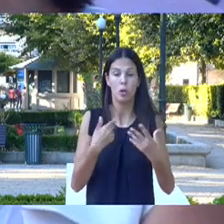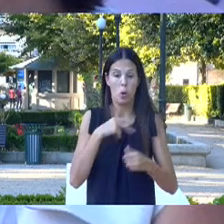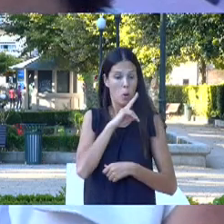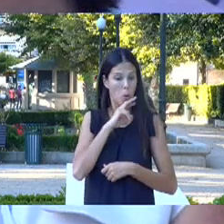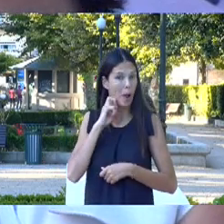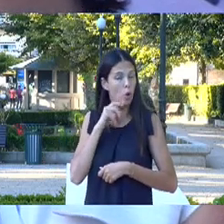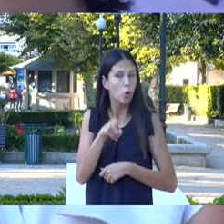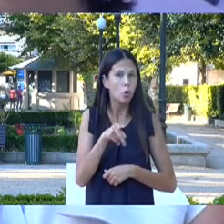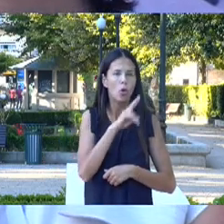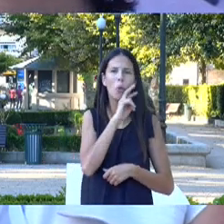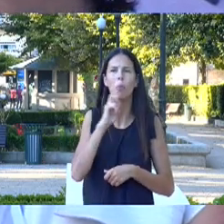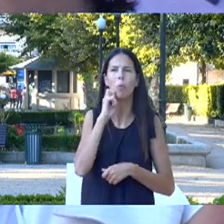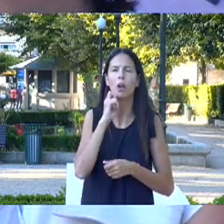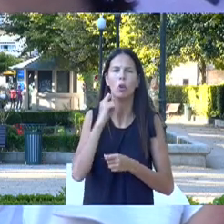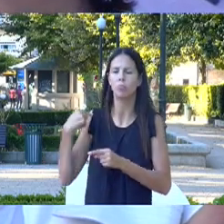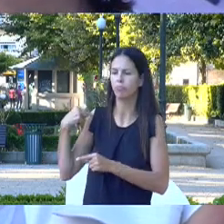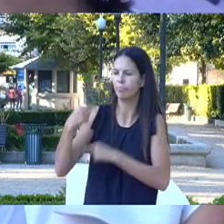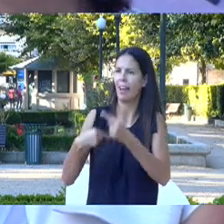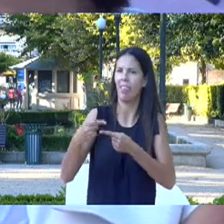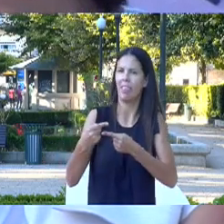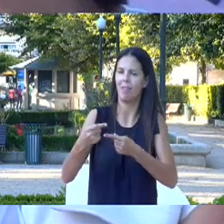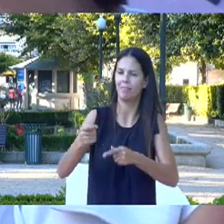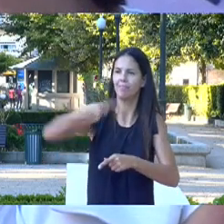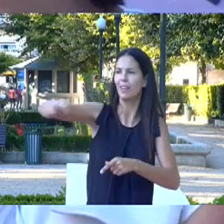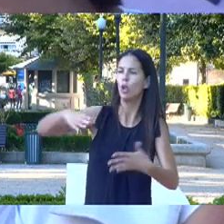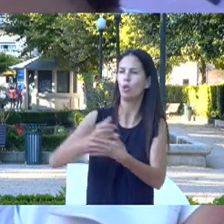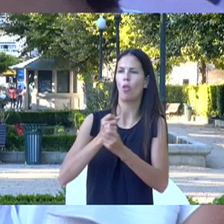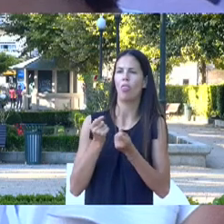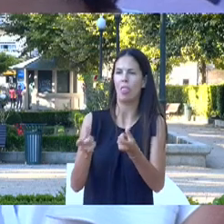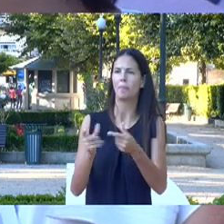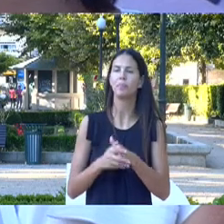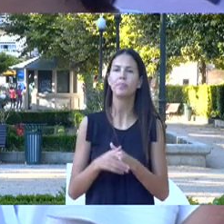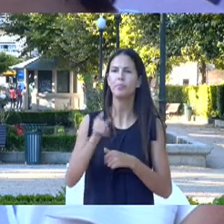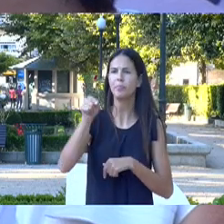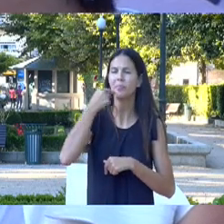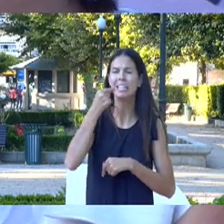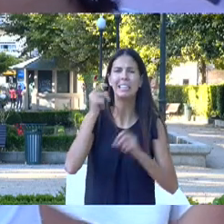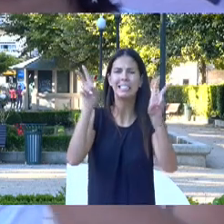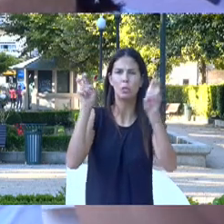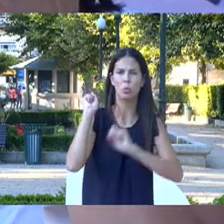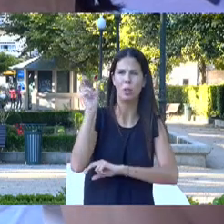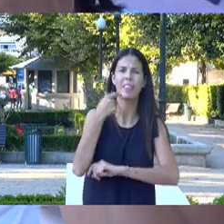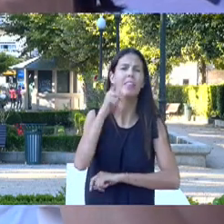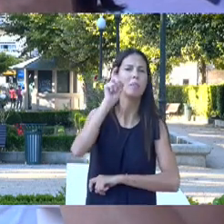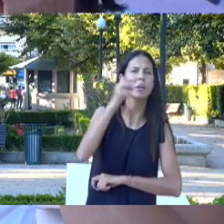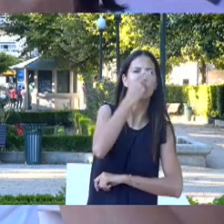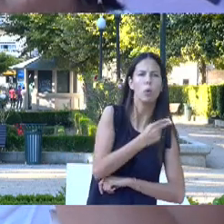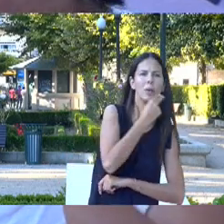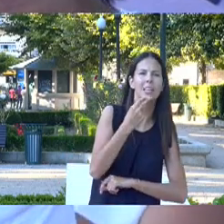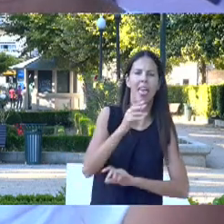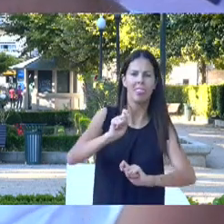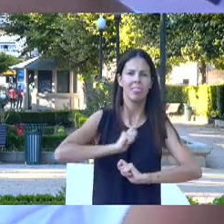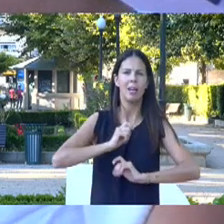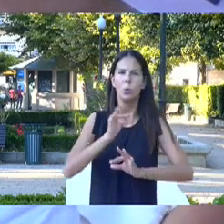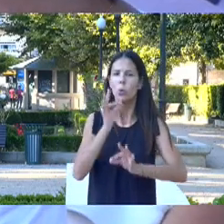e innegable legado que nos deixou. Como ben define o título desta charla, Mestra comprometida e inspiradora,